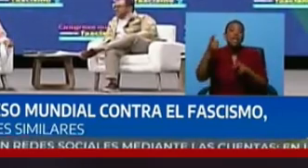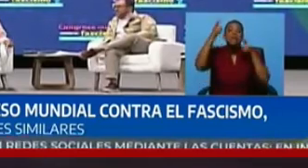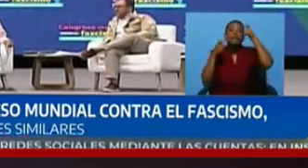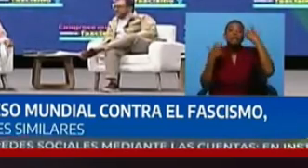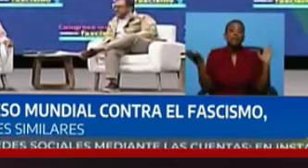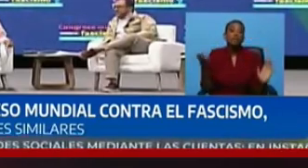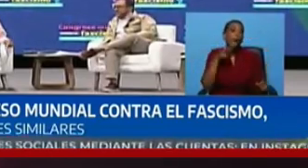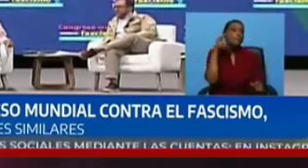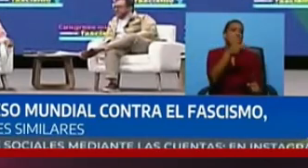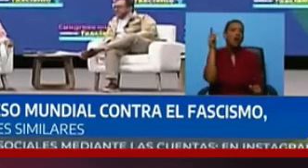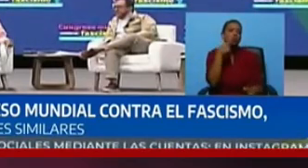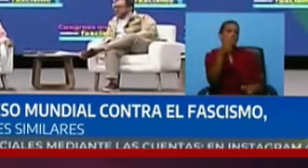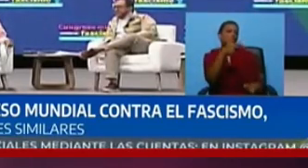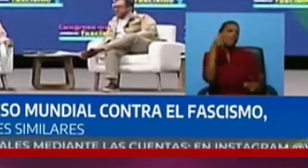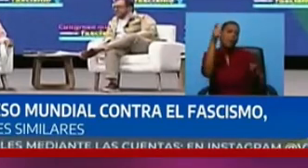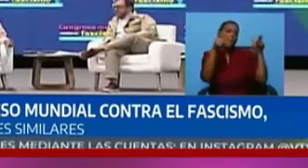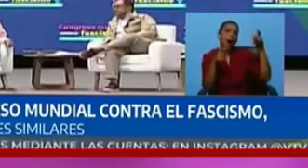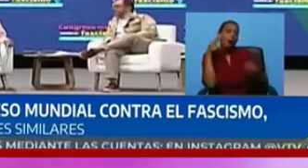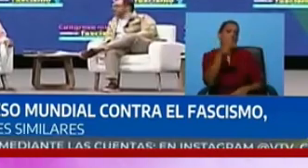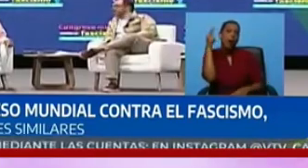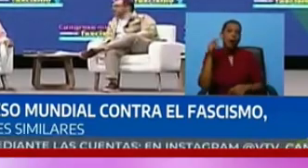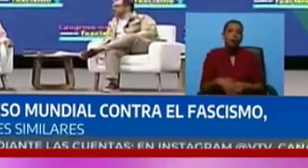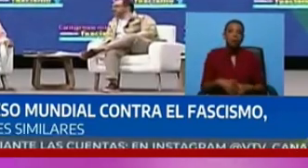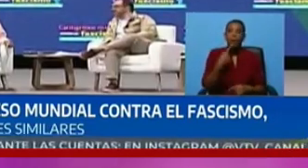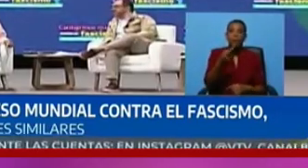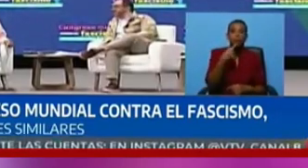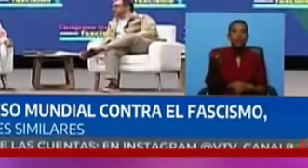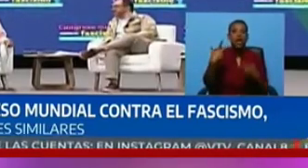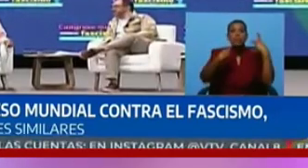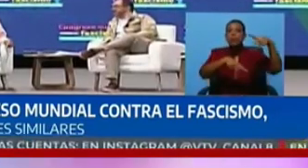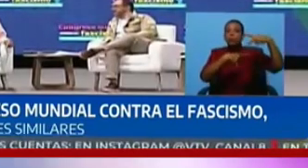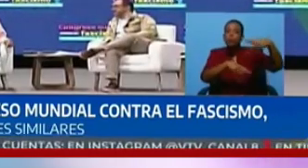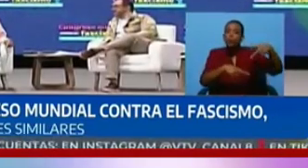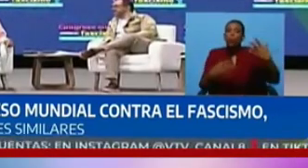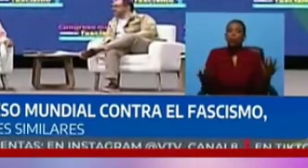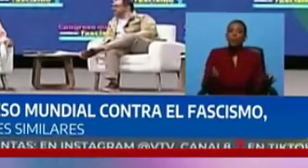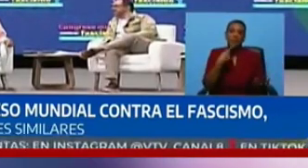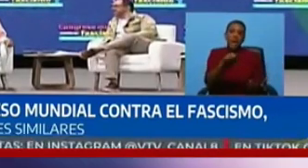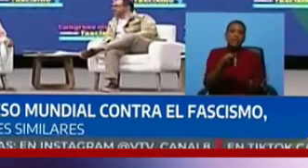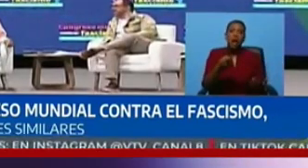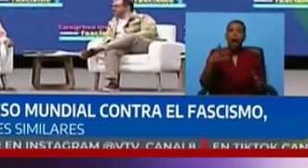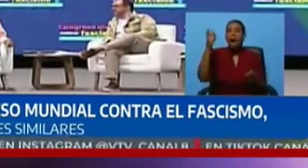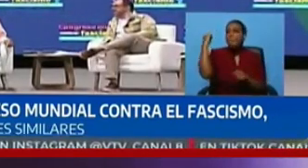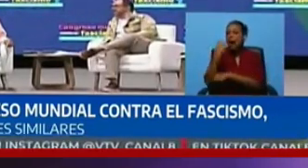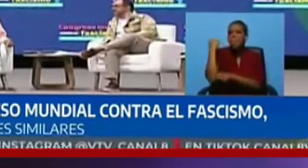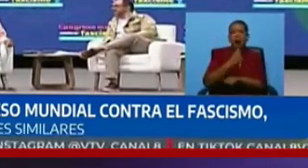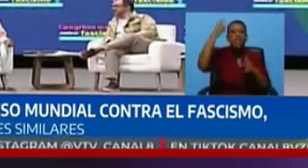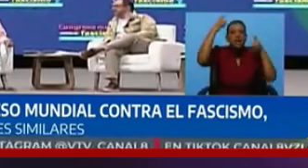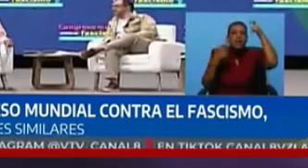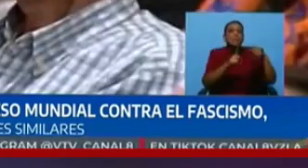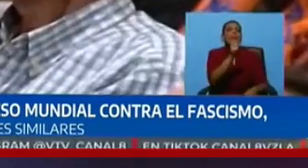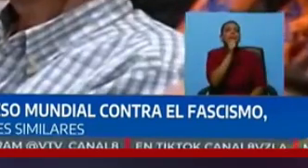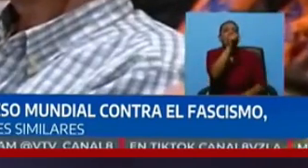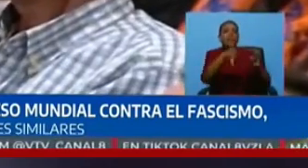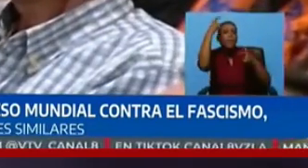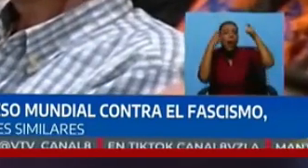las familias, mujeres, ancianos, población civil. Y es verdad que lo que está quedando es